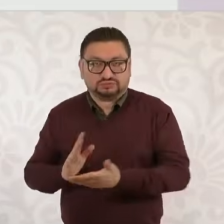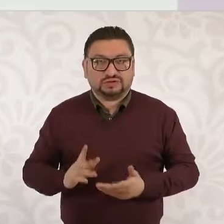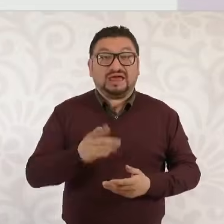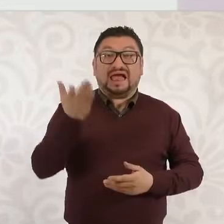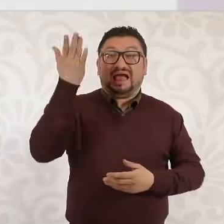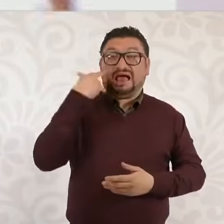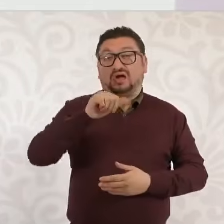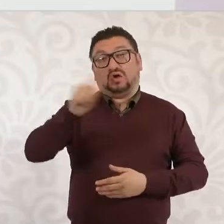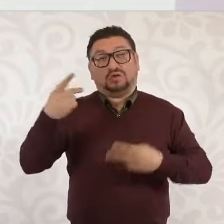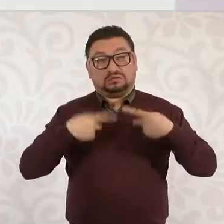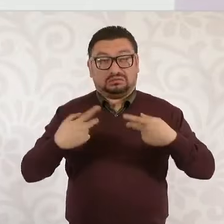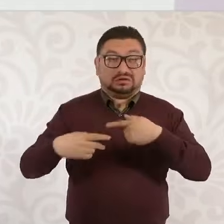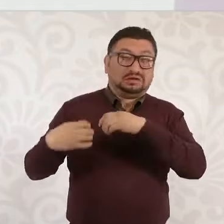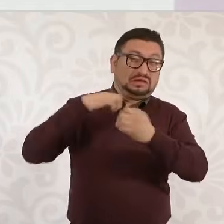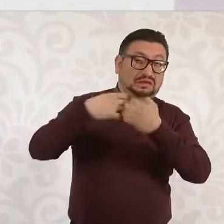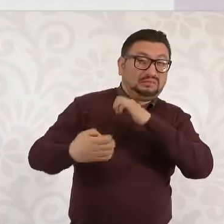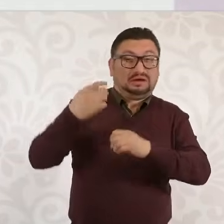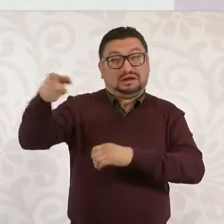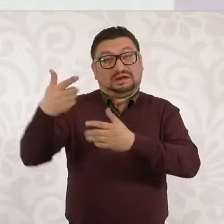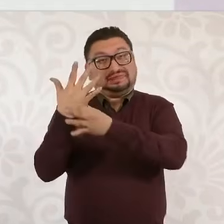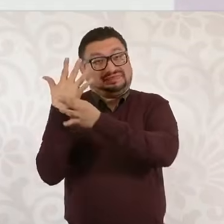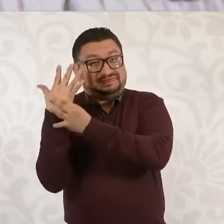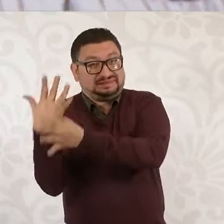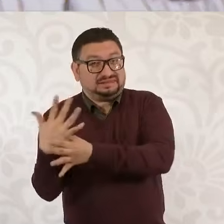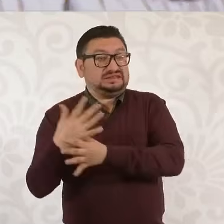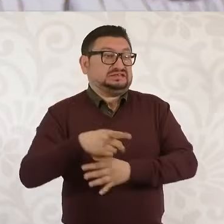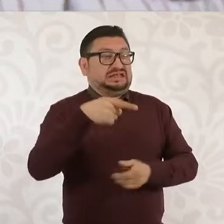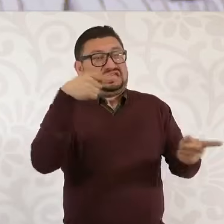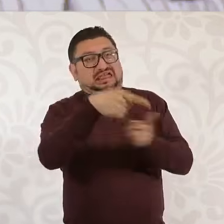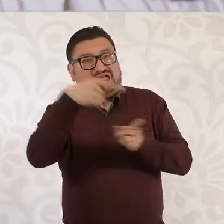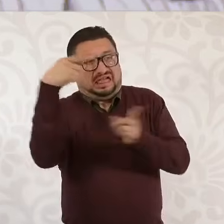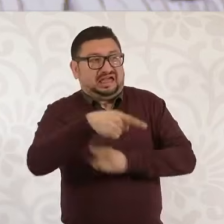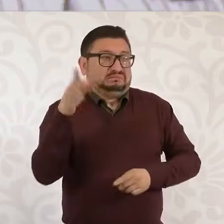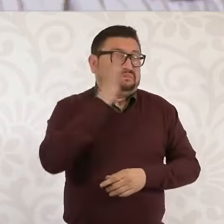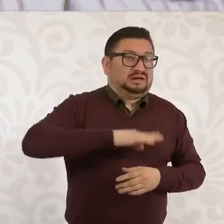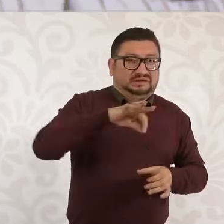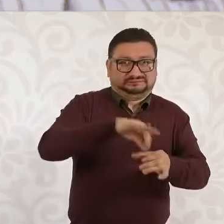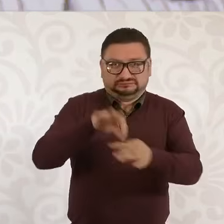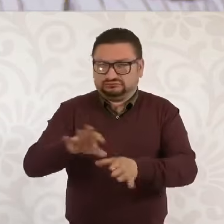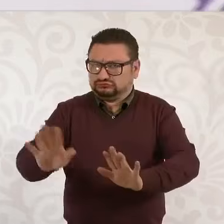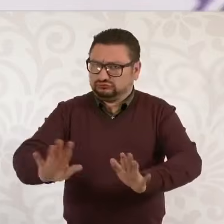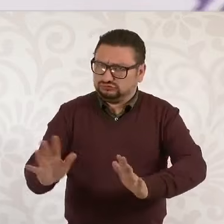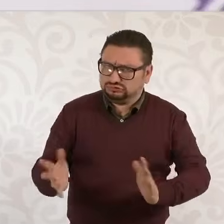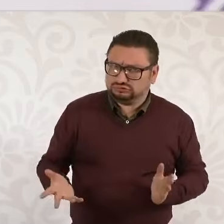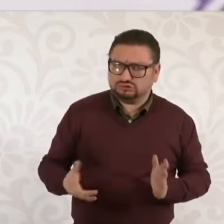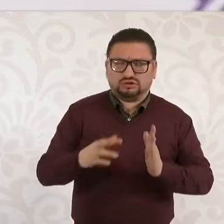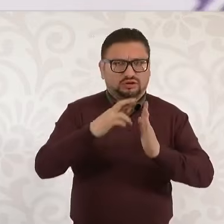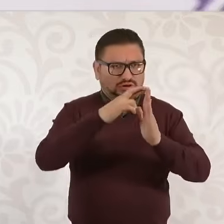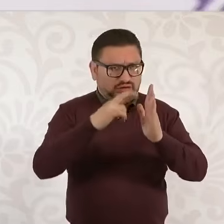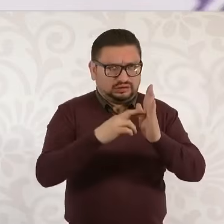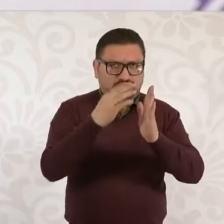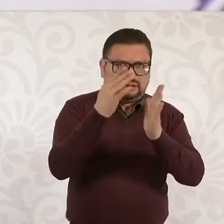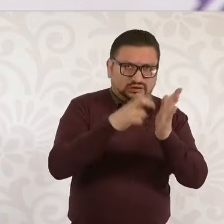la democracia, que son reformas sencillas, muy racionales, pero que responden a la